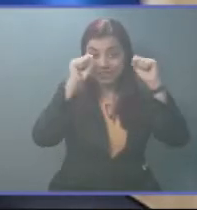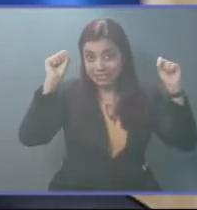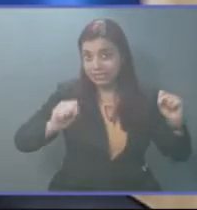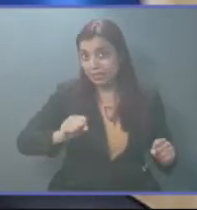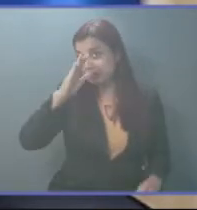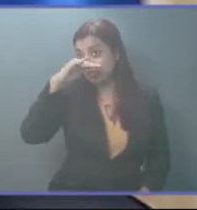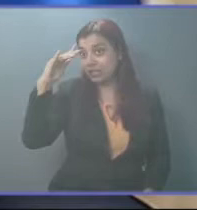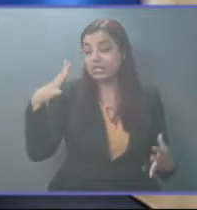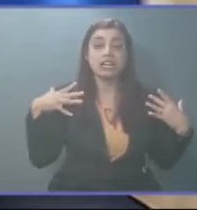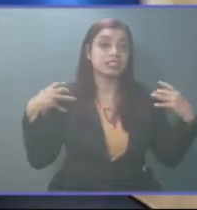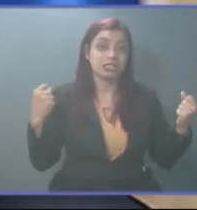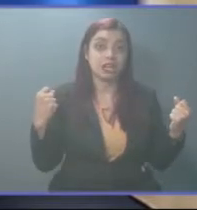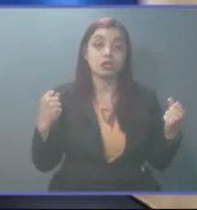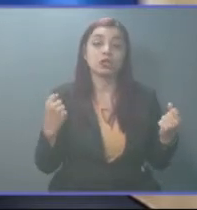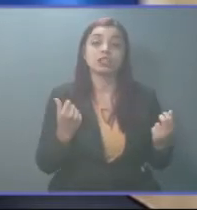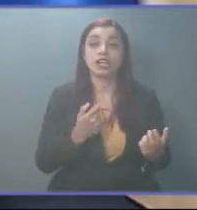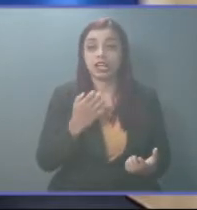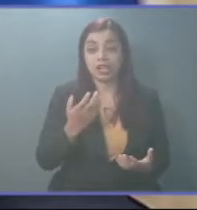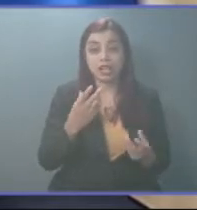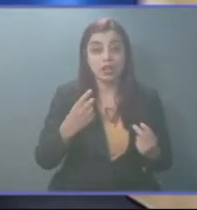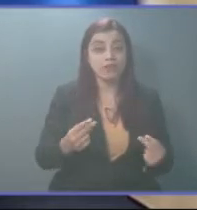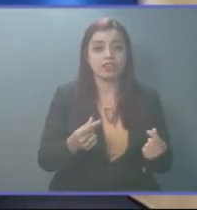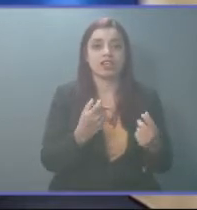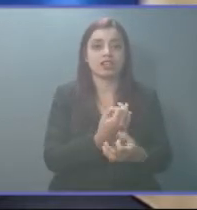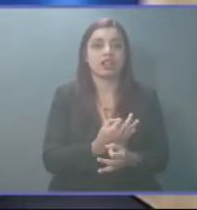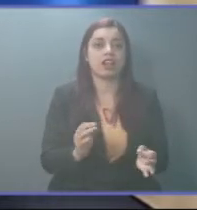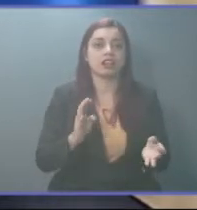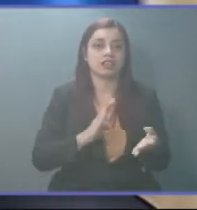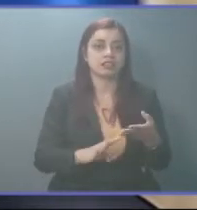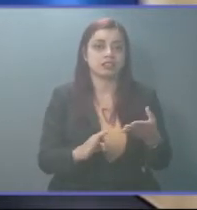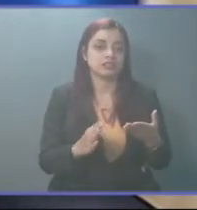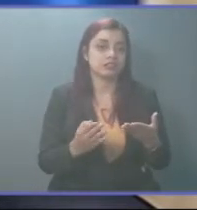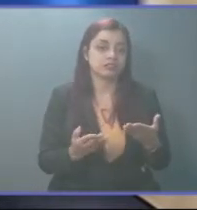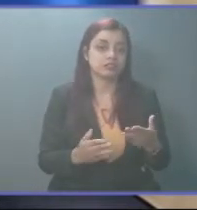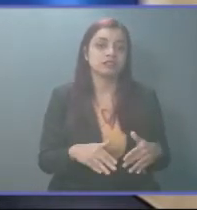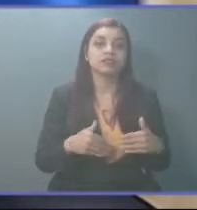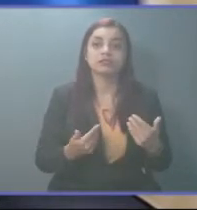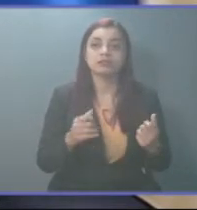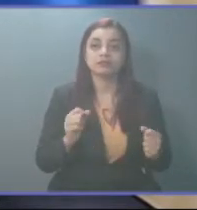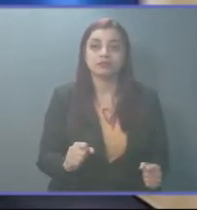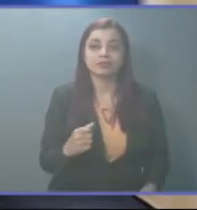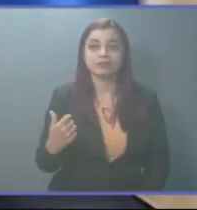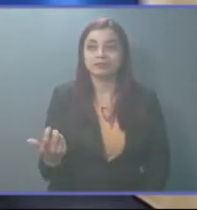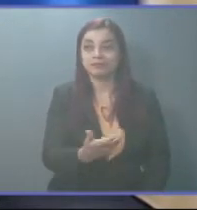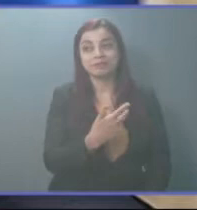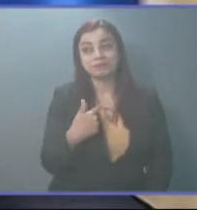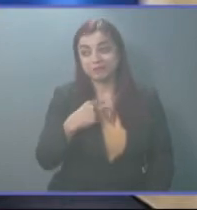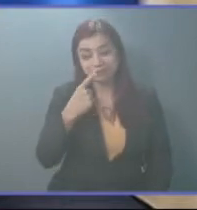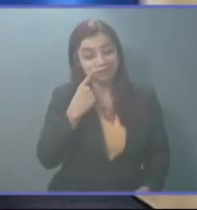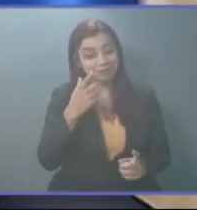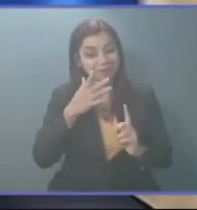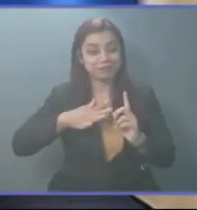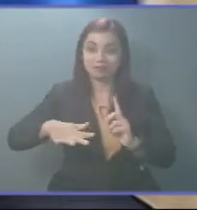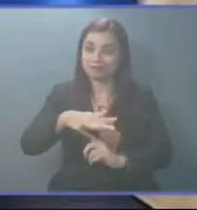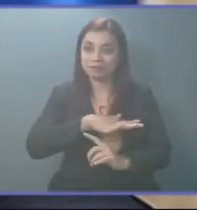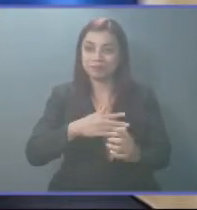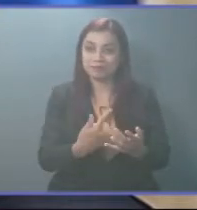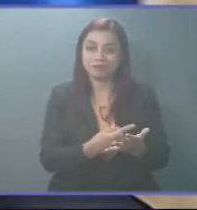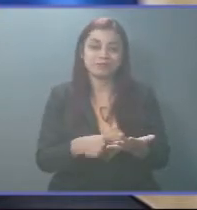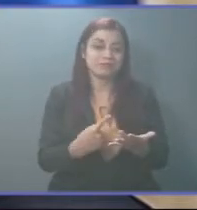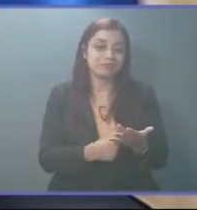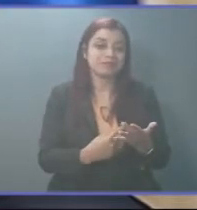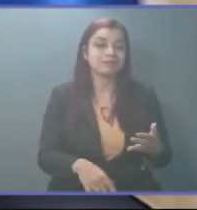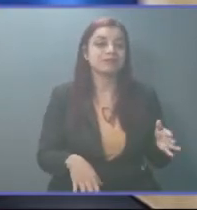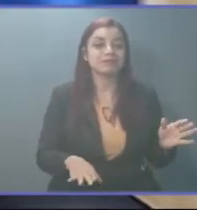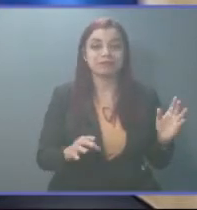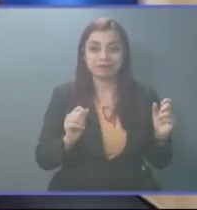de Salud de forma cálida, eficaz, gratuita y oportuna. Para tal efecto se deberán crear las condiciones de infraestructura, equipamiento, tecnología y